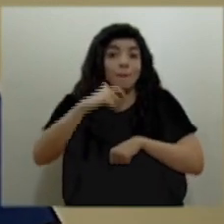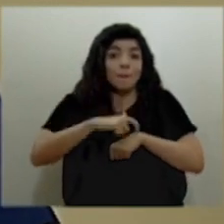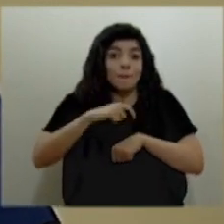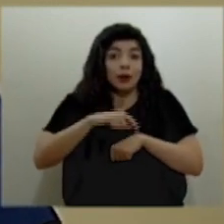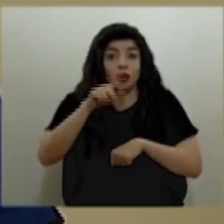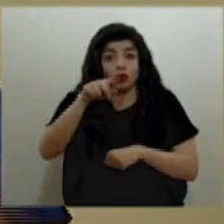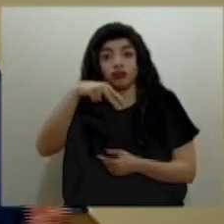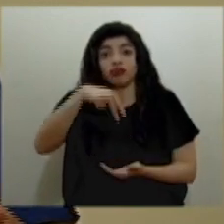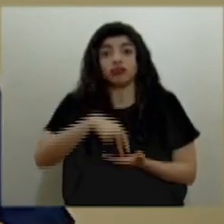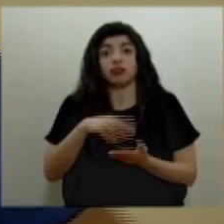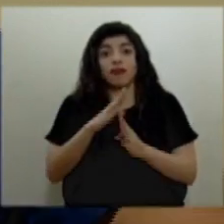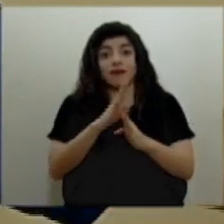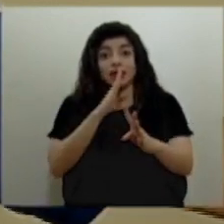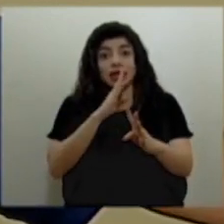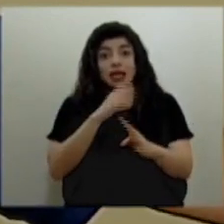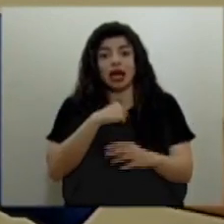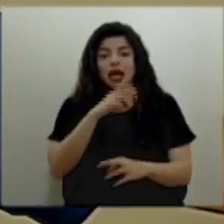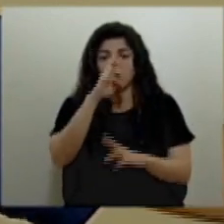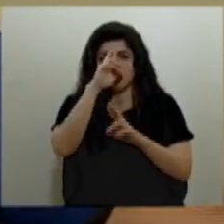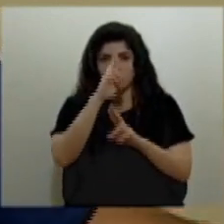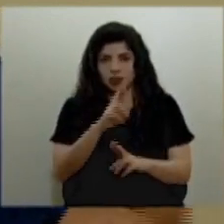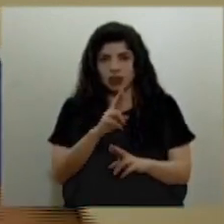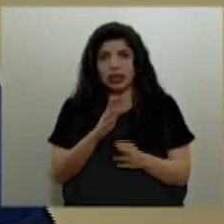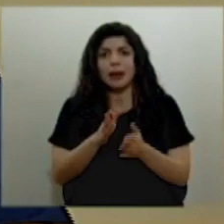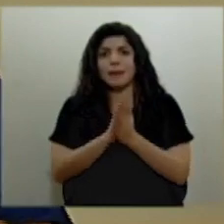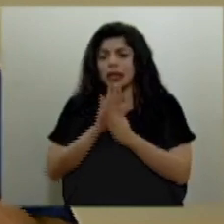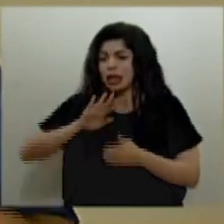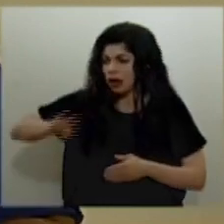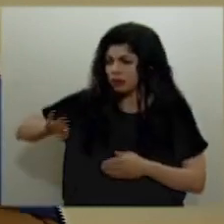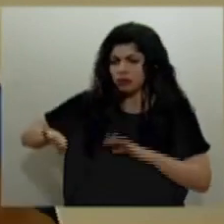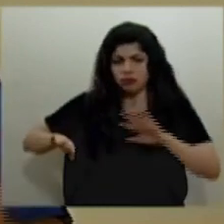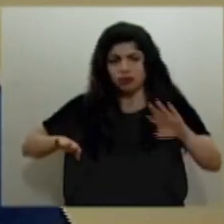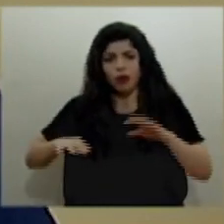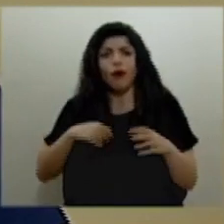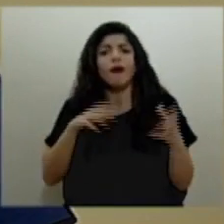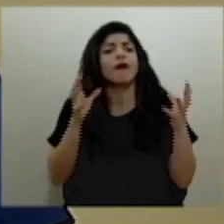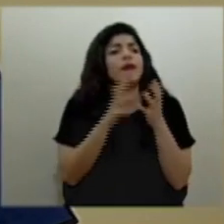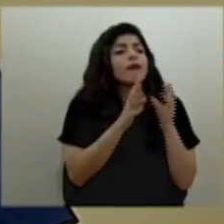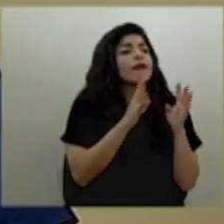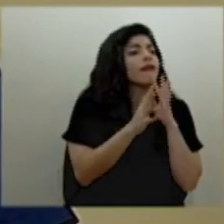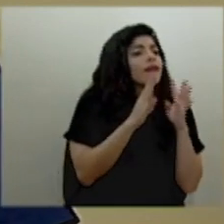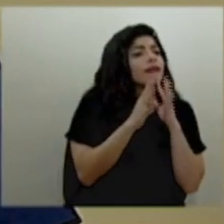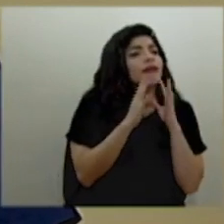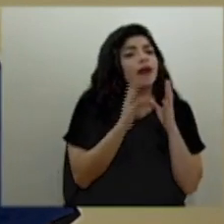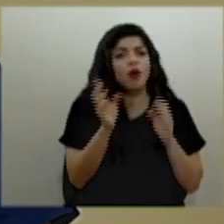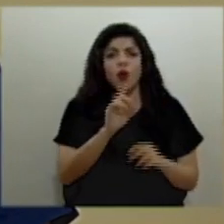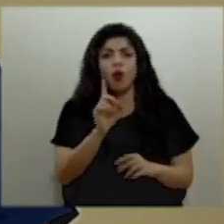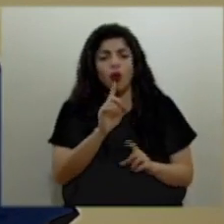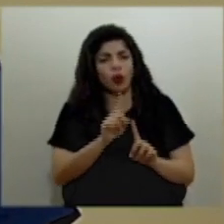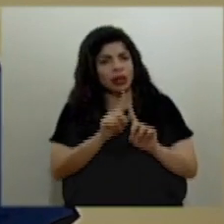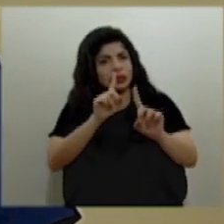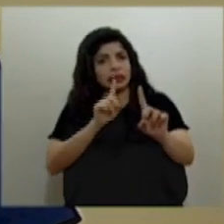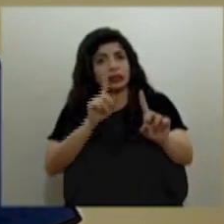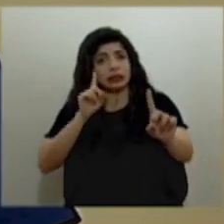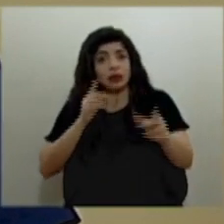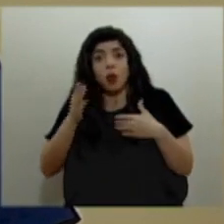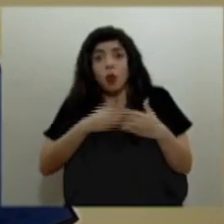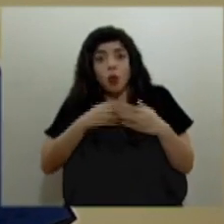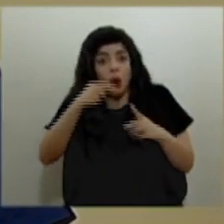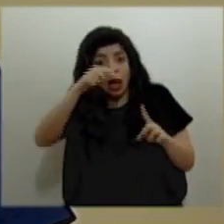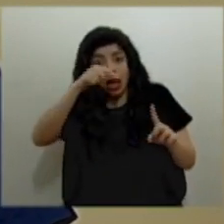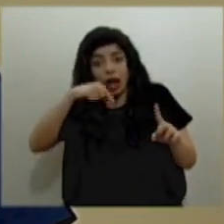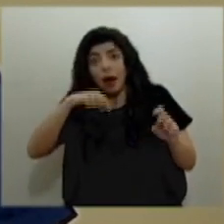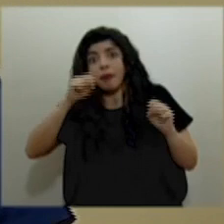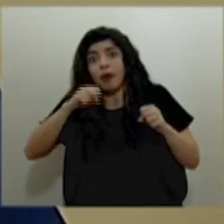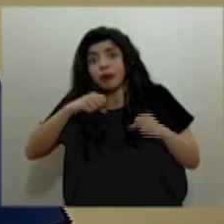la fila, respete y exija el distanciamiento. No se agrupen, no comiencen a hablar entre todos, porque cualquier persona podría